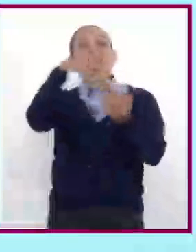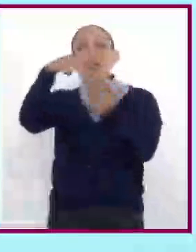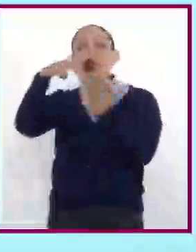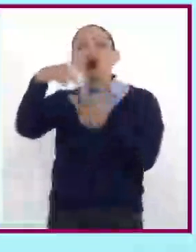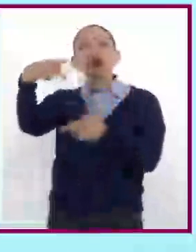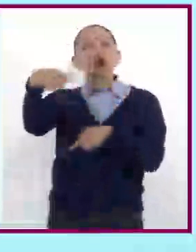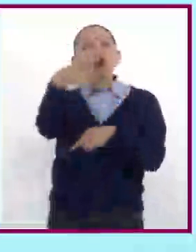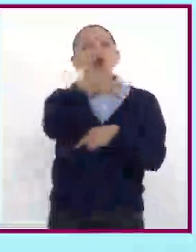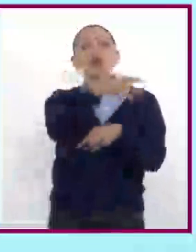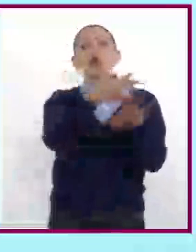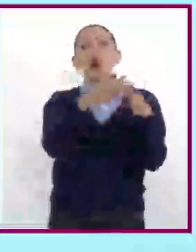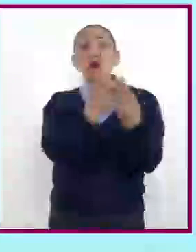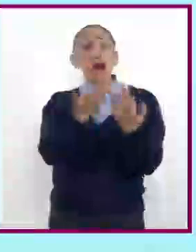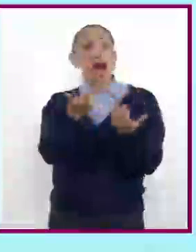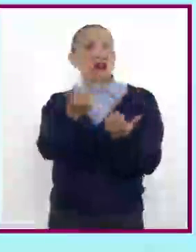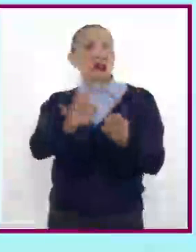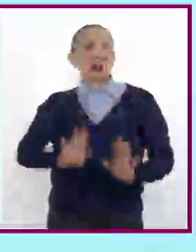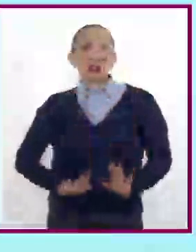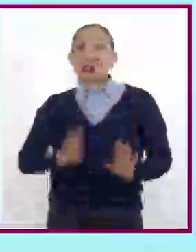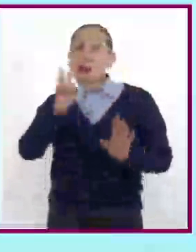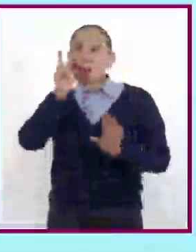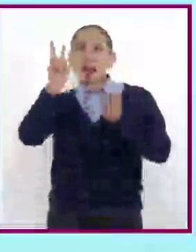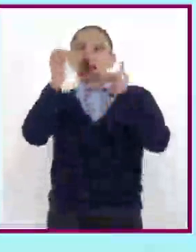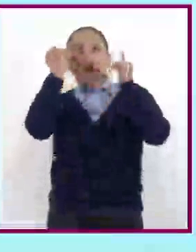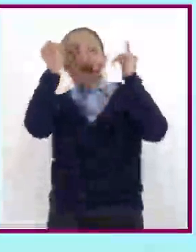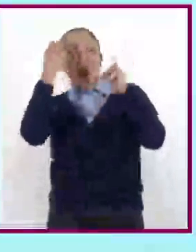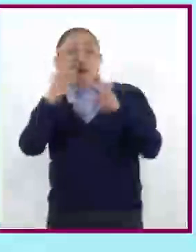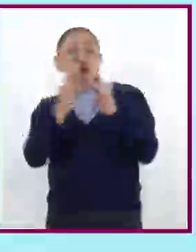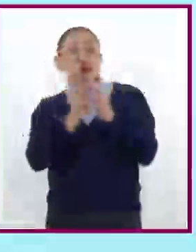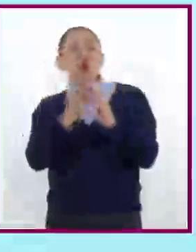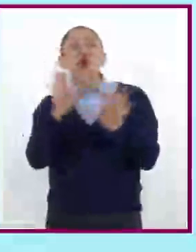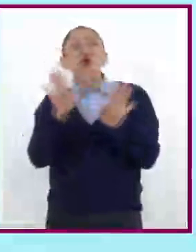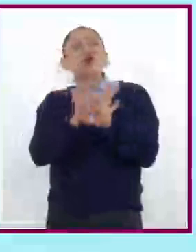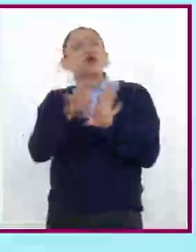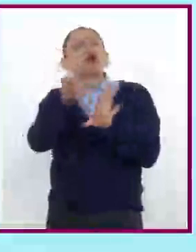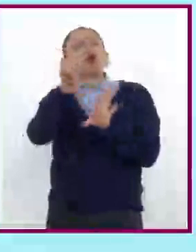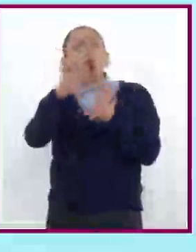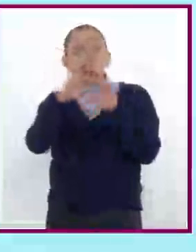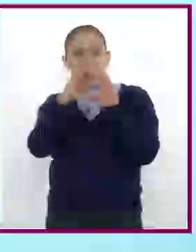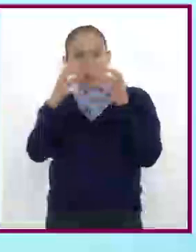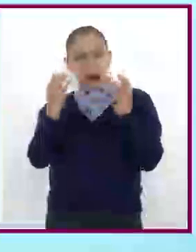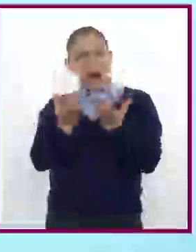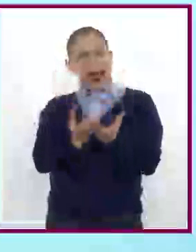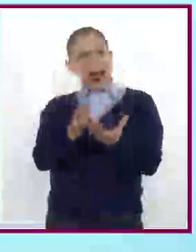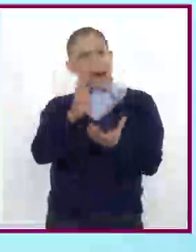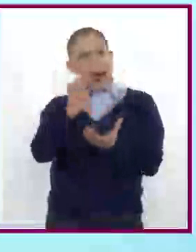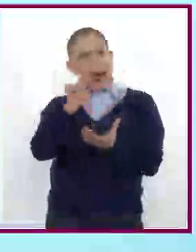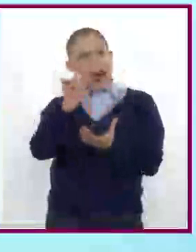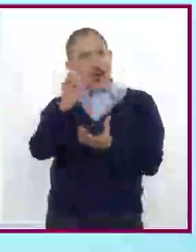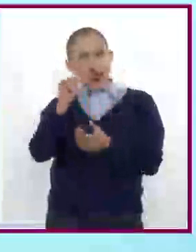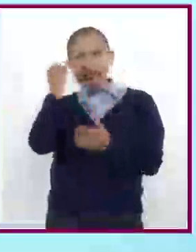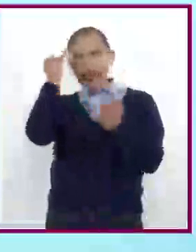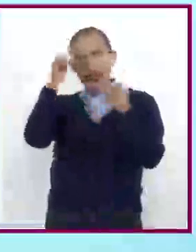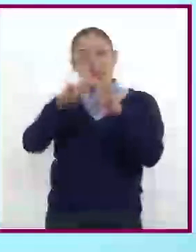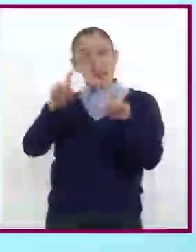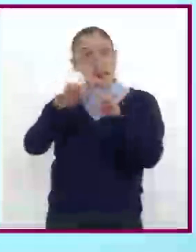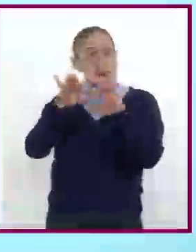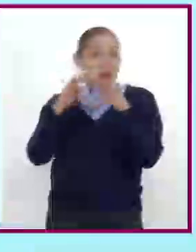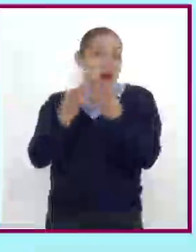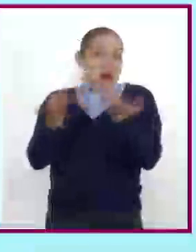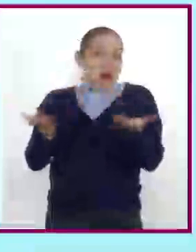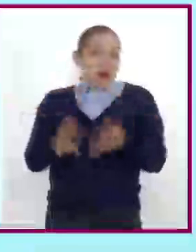sus propias formas de ser y de ver el mundo. ¿Cómo hubieran hecho un balón? Seguro se les ocurren muchas